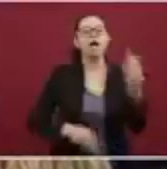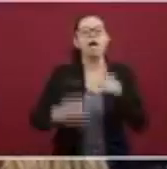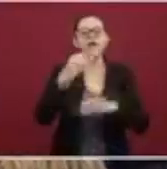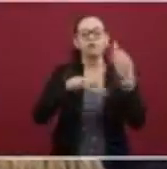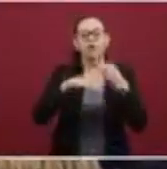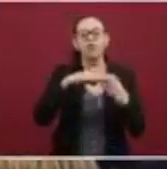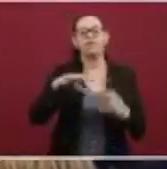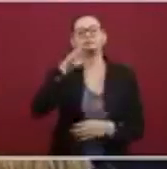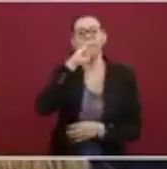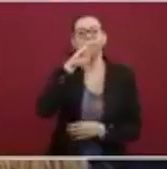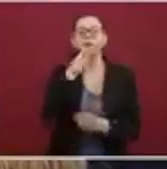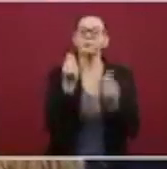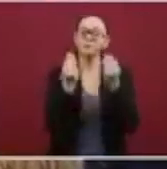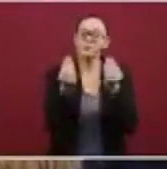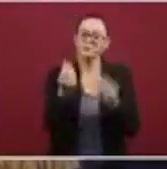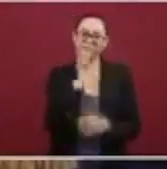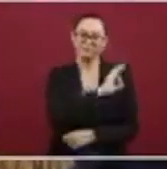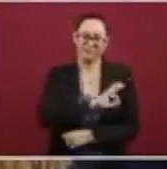felicidades, que